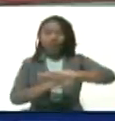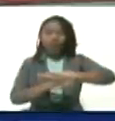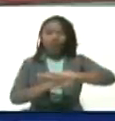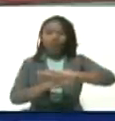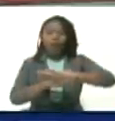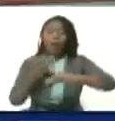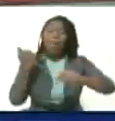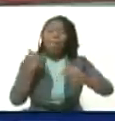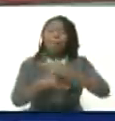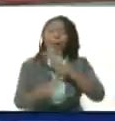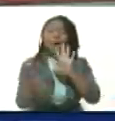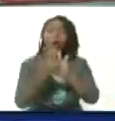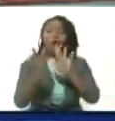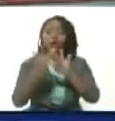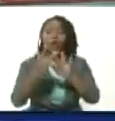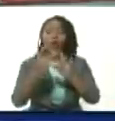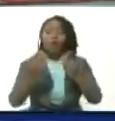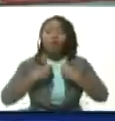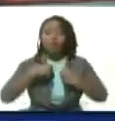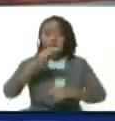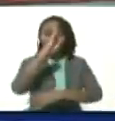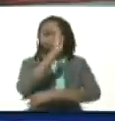Vamos a hacer un pase en vivo y directo.